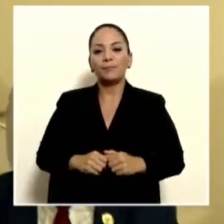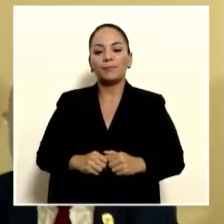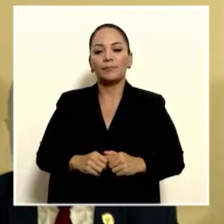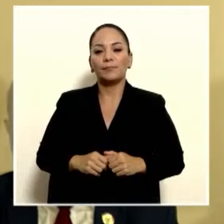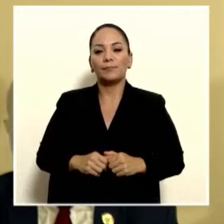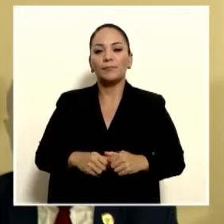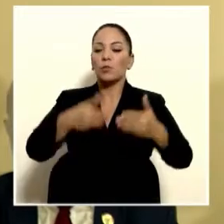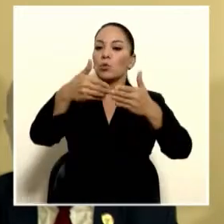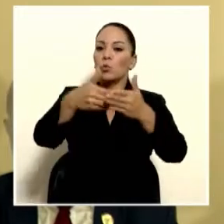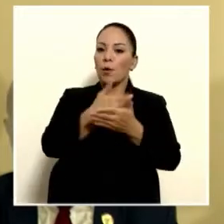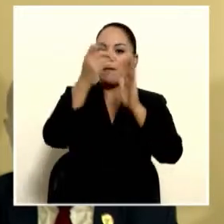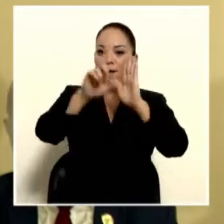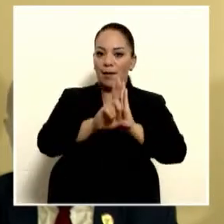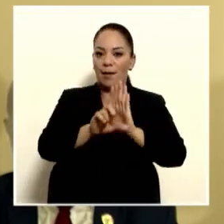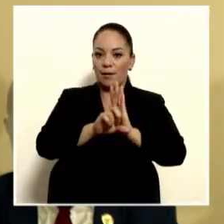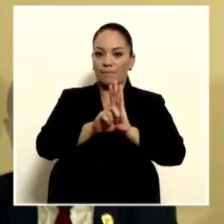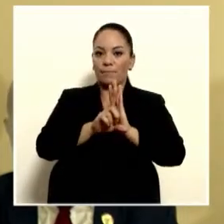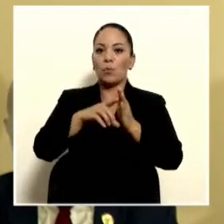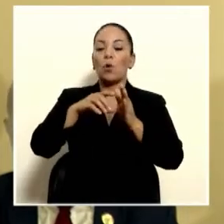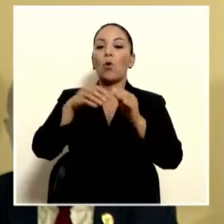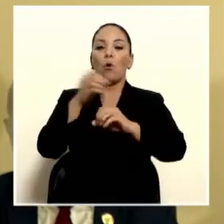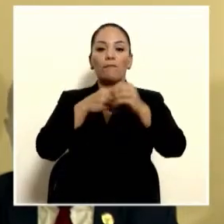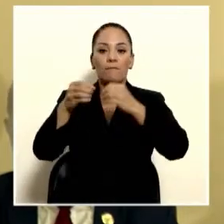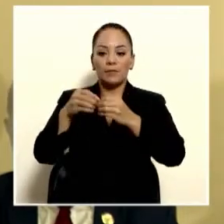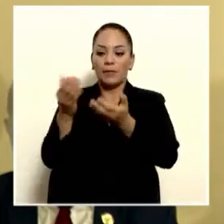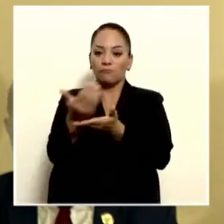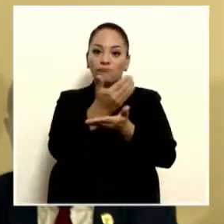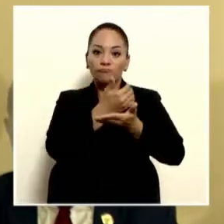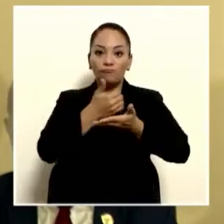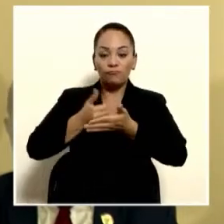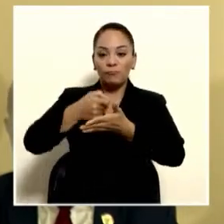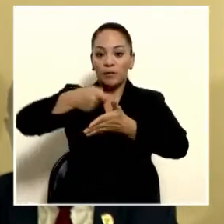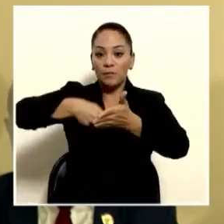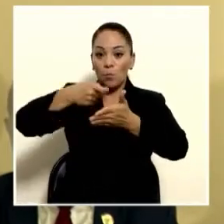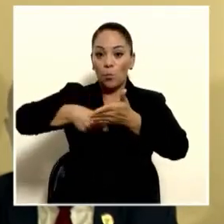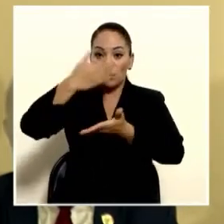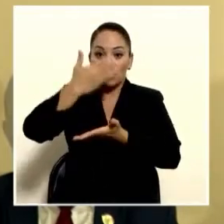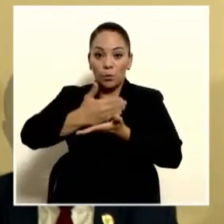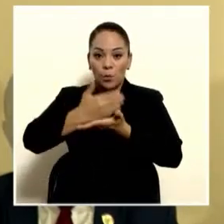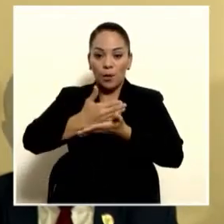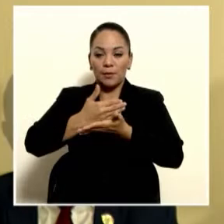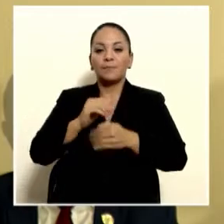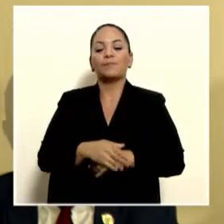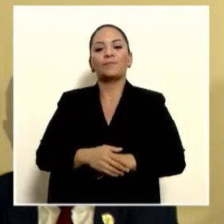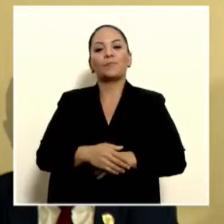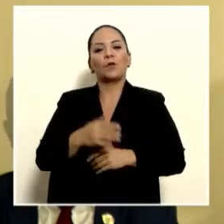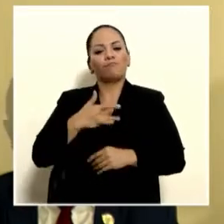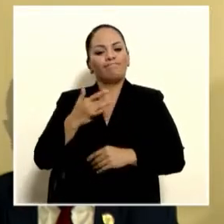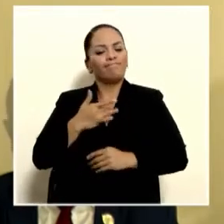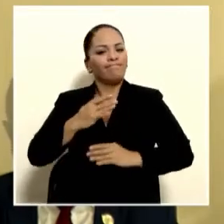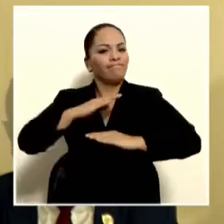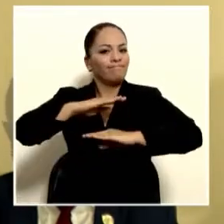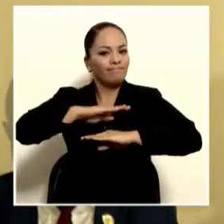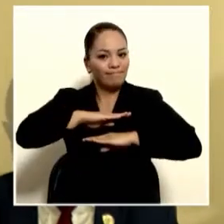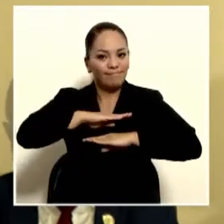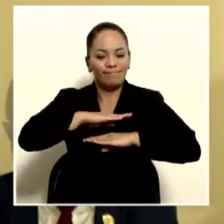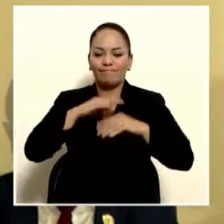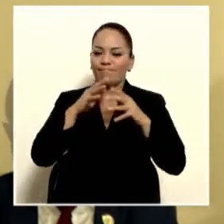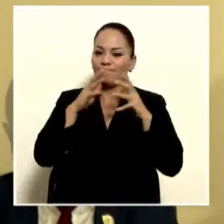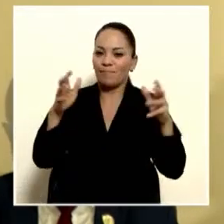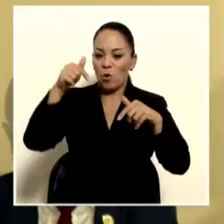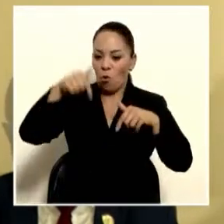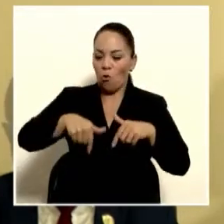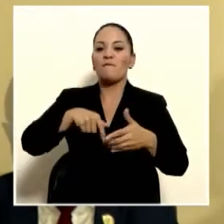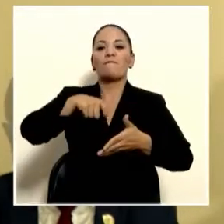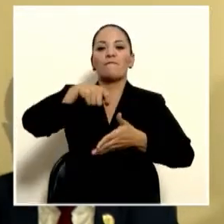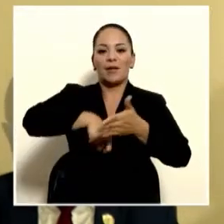una nueva ley de aduanas. A mí me llena de enorme satisfacción que hoy firmemos